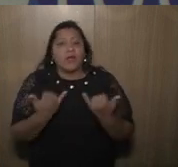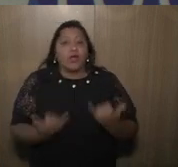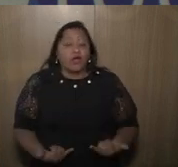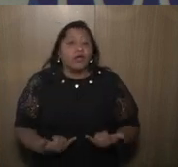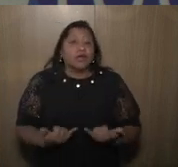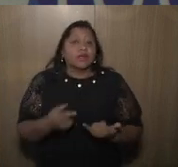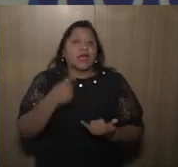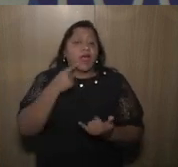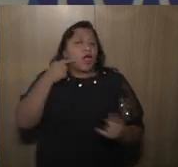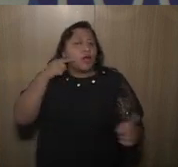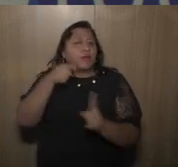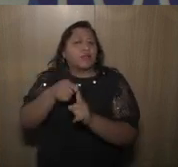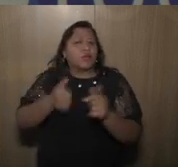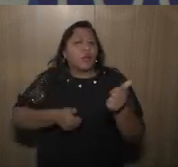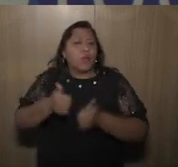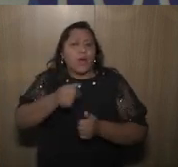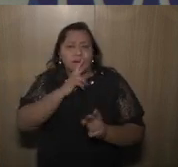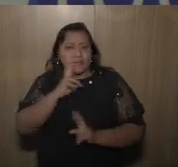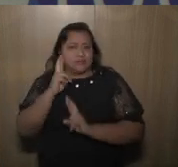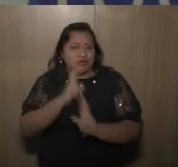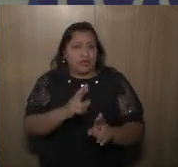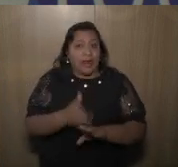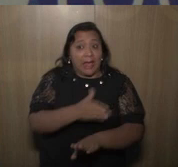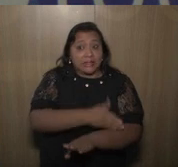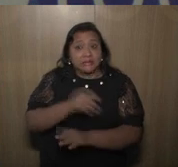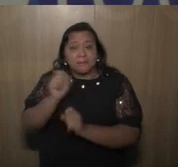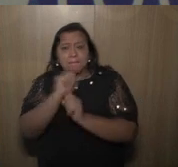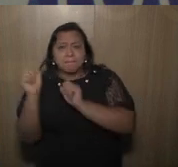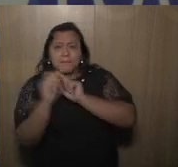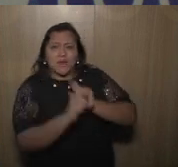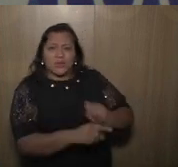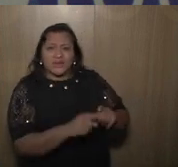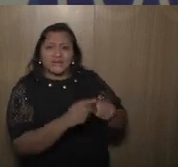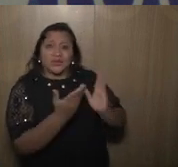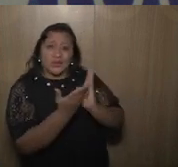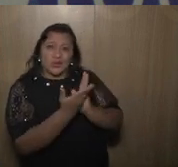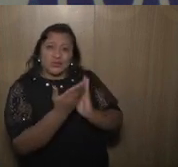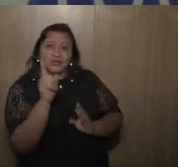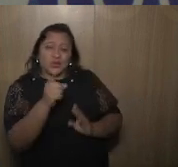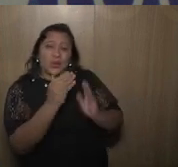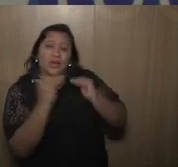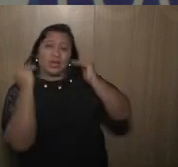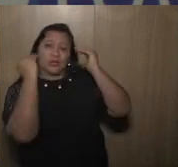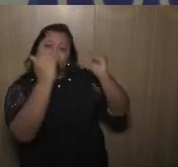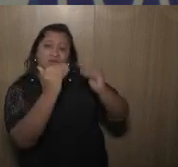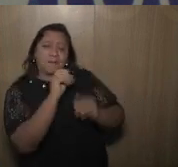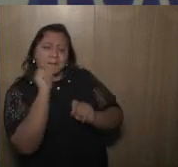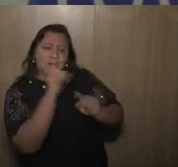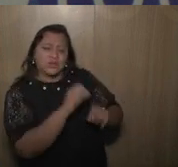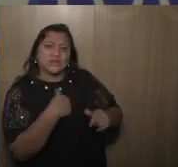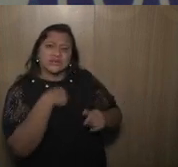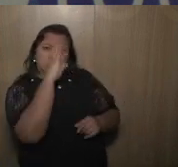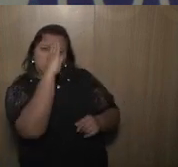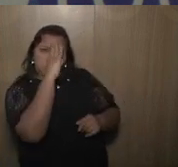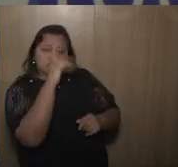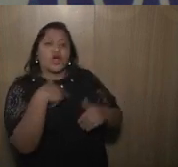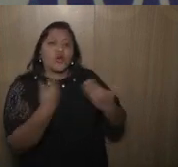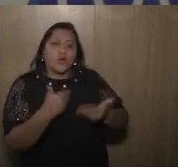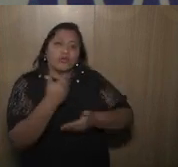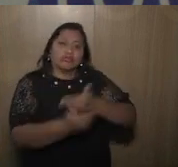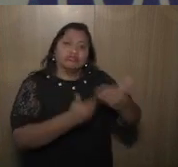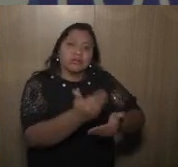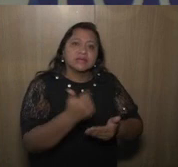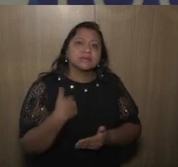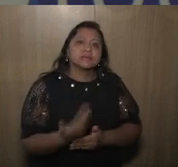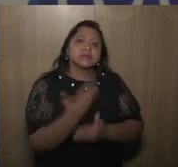objetivo es poder contestar algunos interrogantes de instituciones de educación superior respecto a sus trámites y